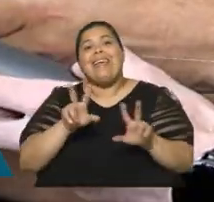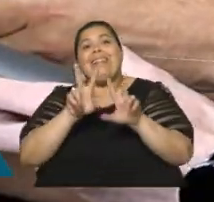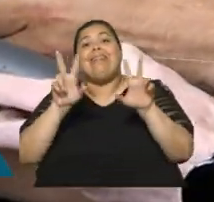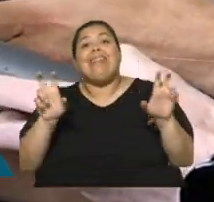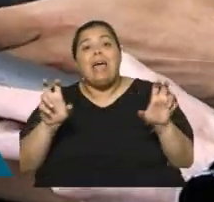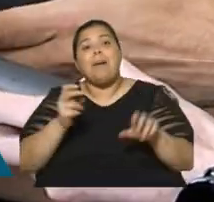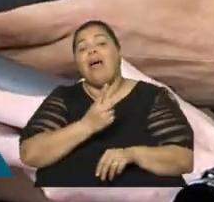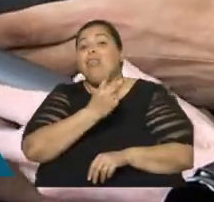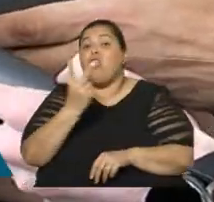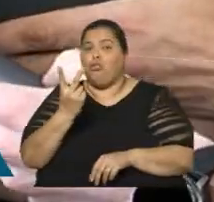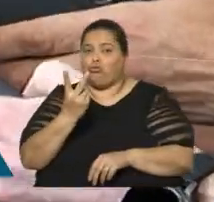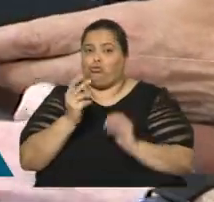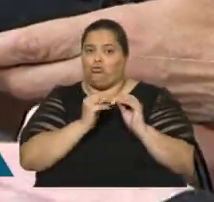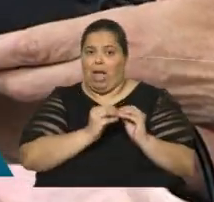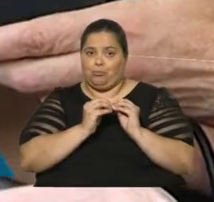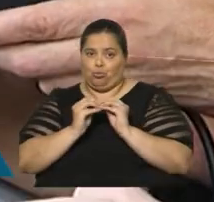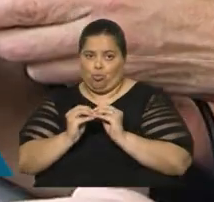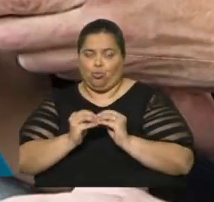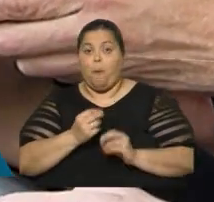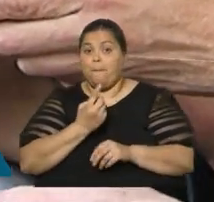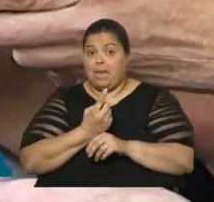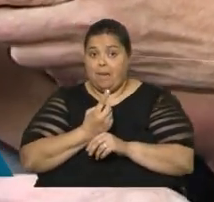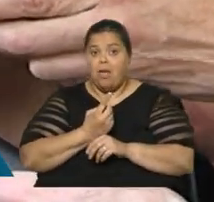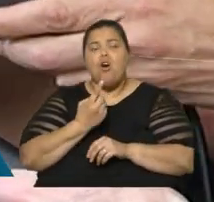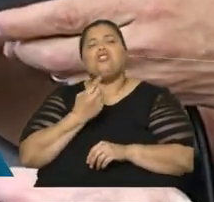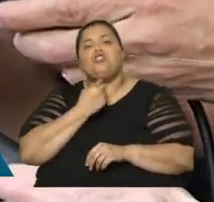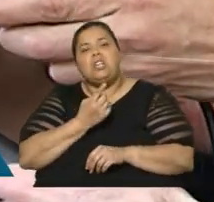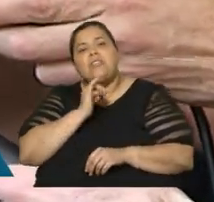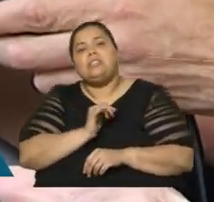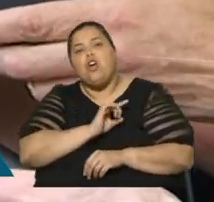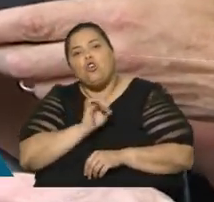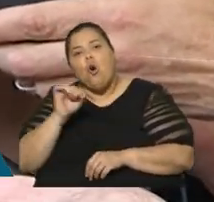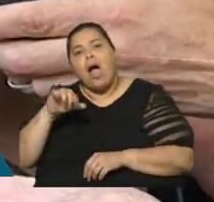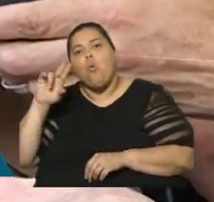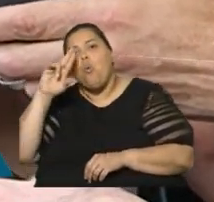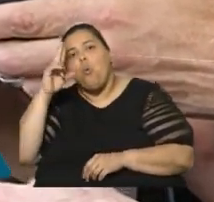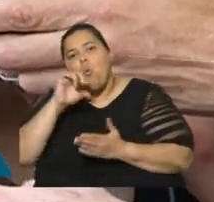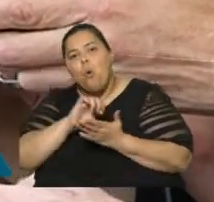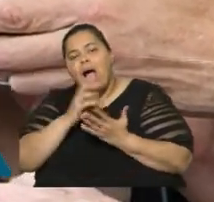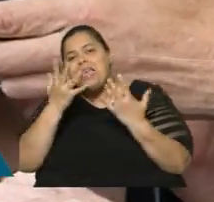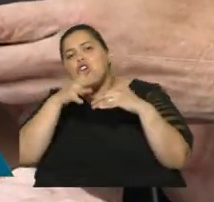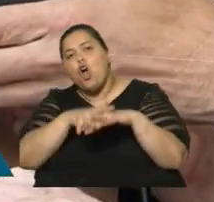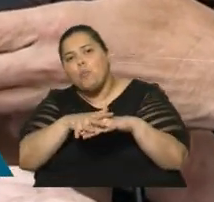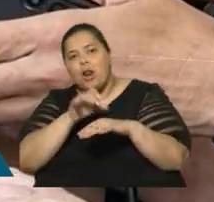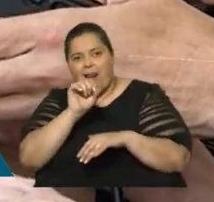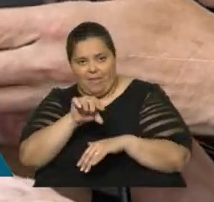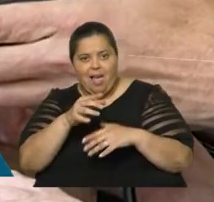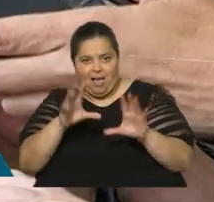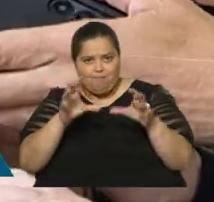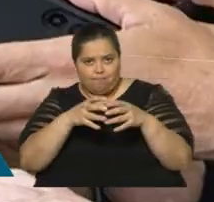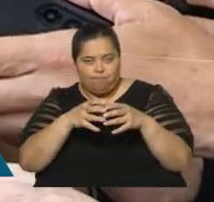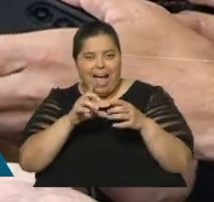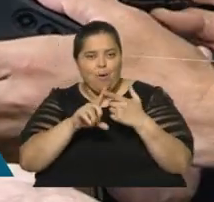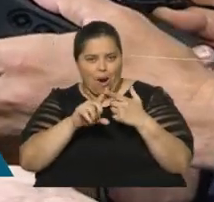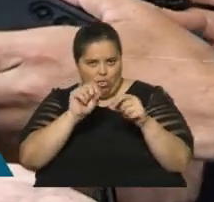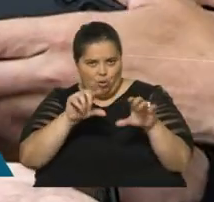dos aspectos. Por un lado hay una cuestión de fondo, si le conviene a Uruguay o no incorporarse al CPTPP. Desde ese punto de vista,